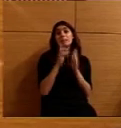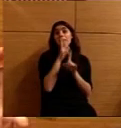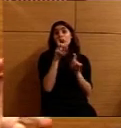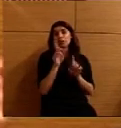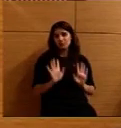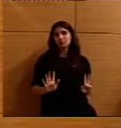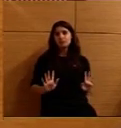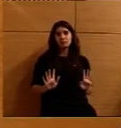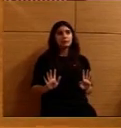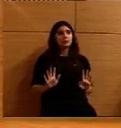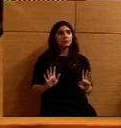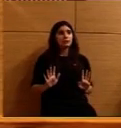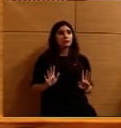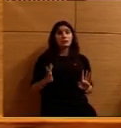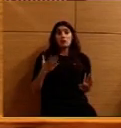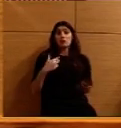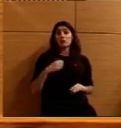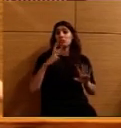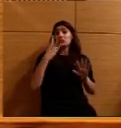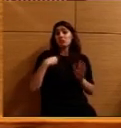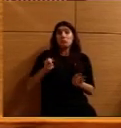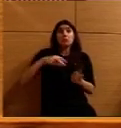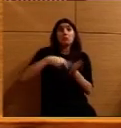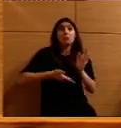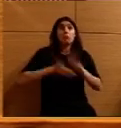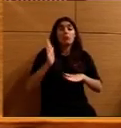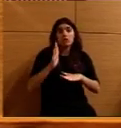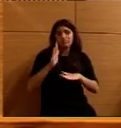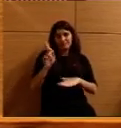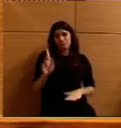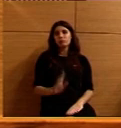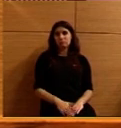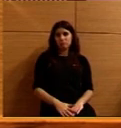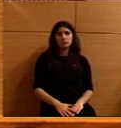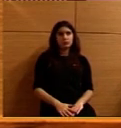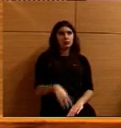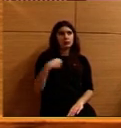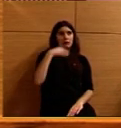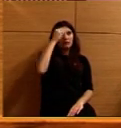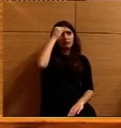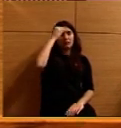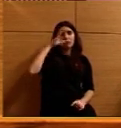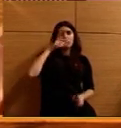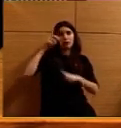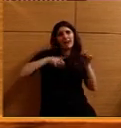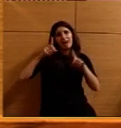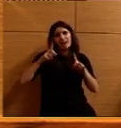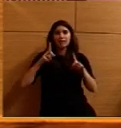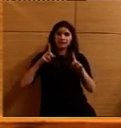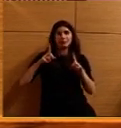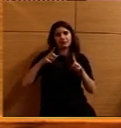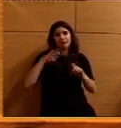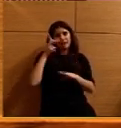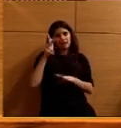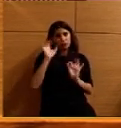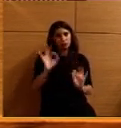También es verdad, podía haber llegado a las 3 de la tarde y decir, oye, nos levantamos y tal, y no lo creía conveniente. Te lo digo porque cuando a veces queremos hilar tan fino.